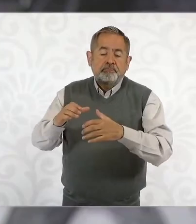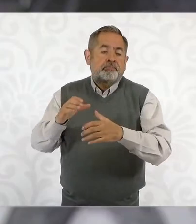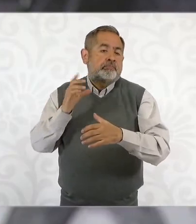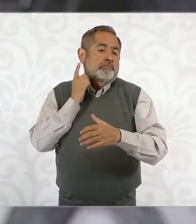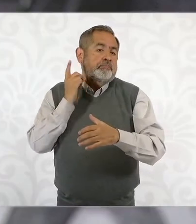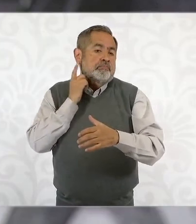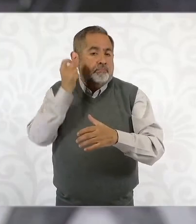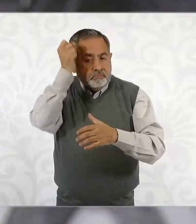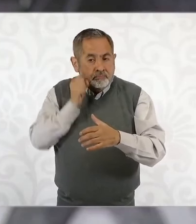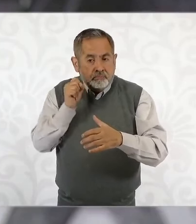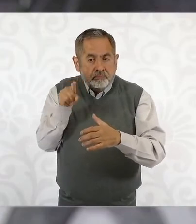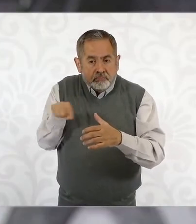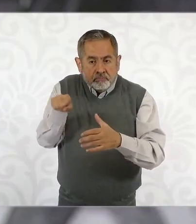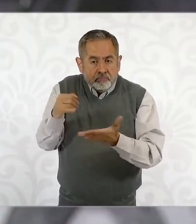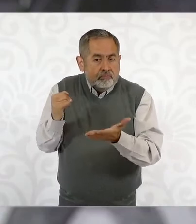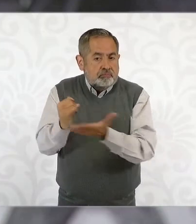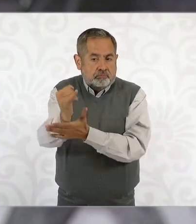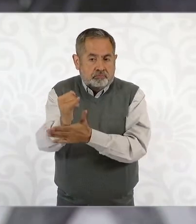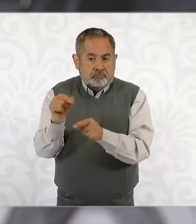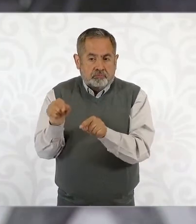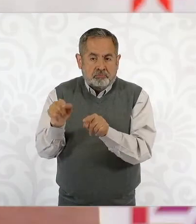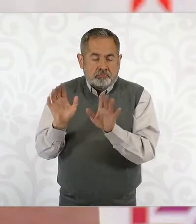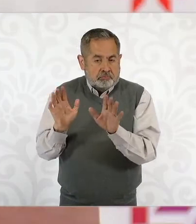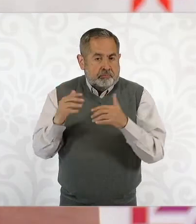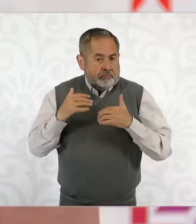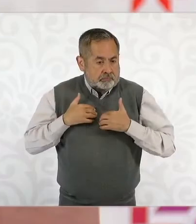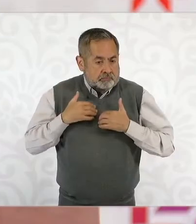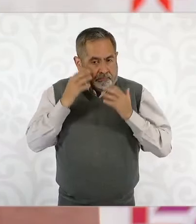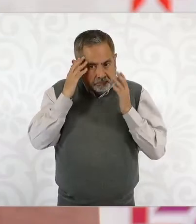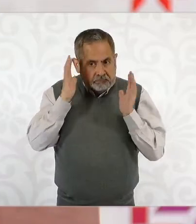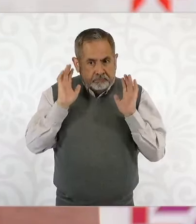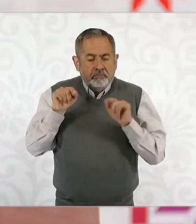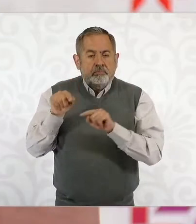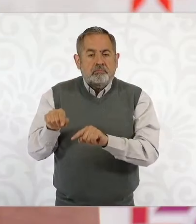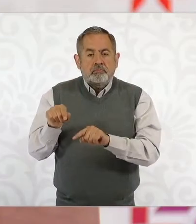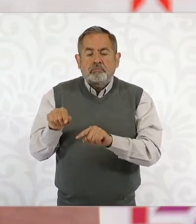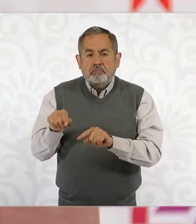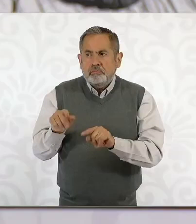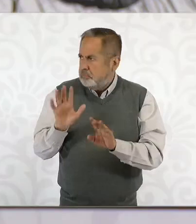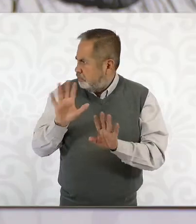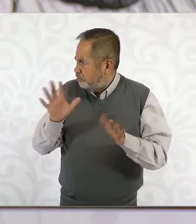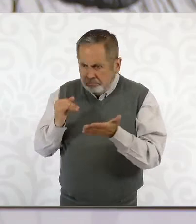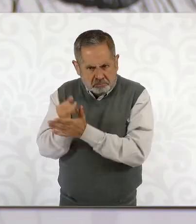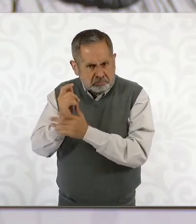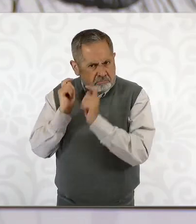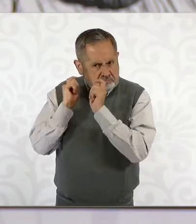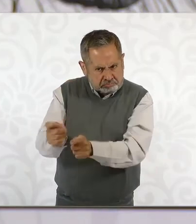local. Y de lo que conozco hoy, no sé si ya la nombraron,